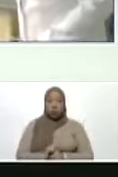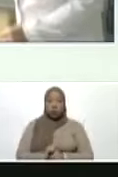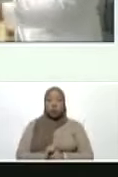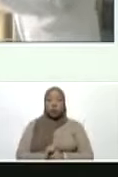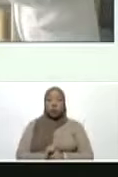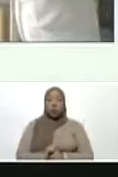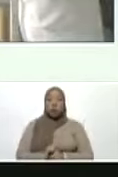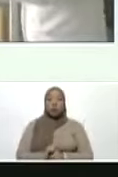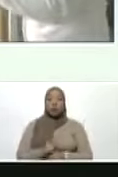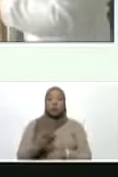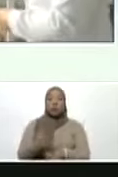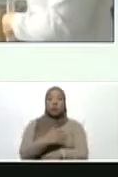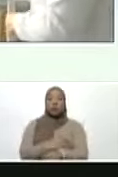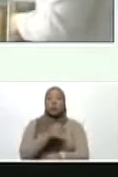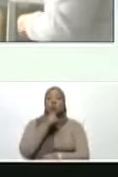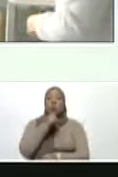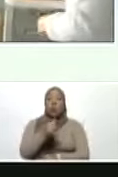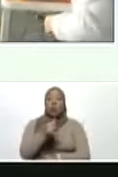Antes no.